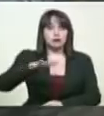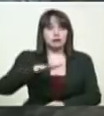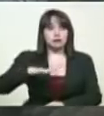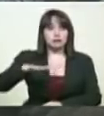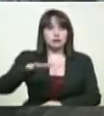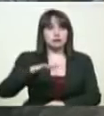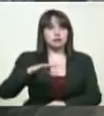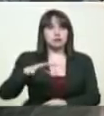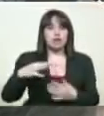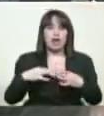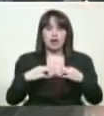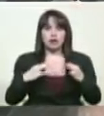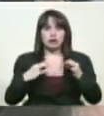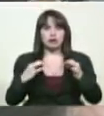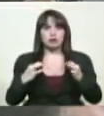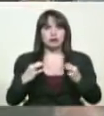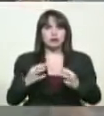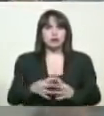ropa